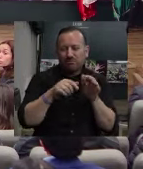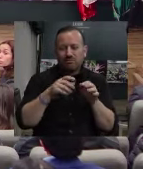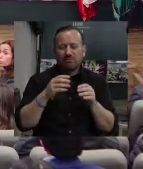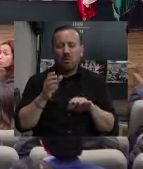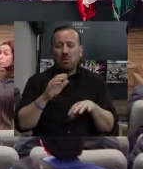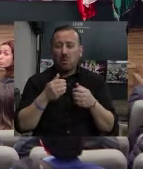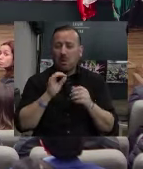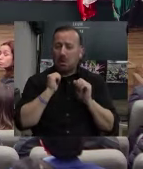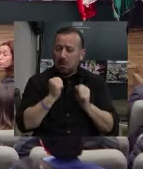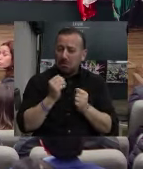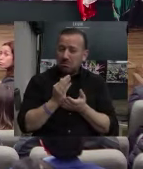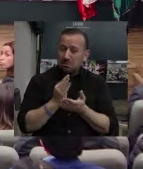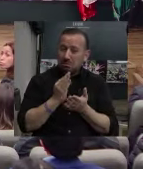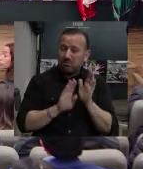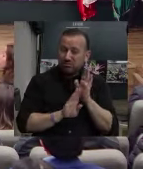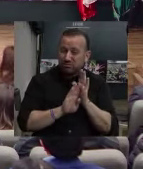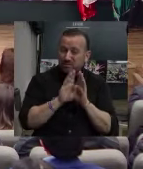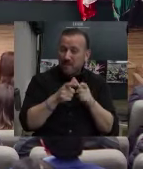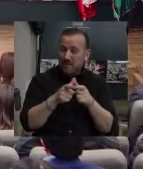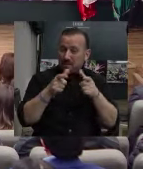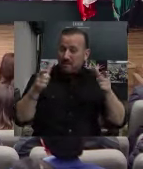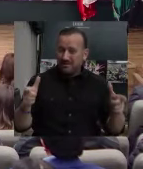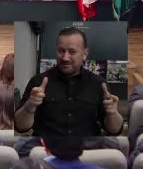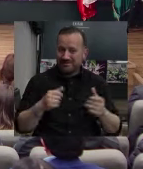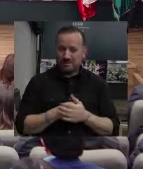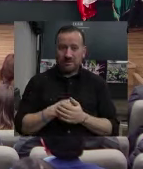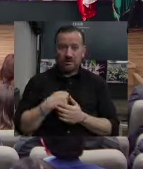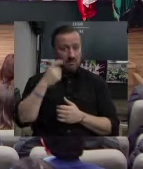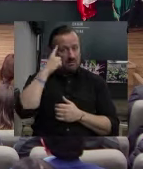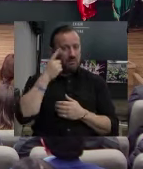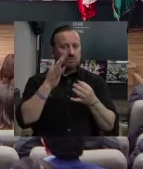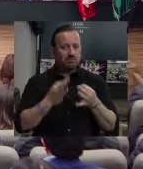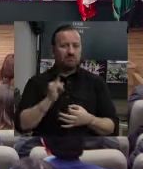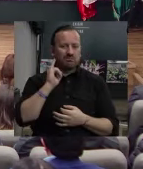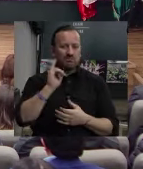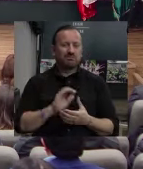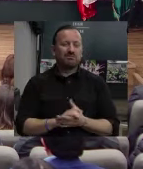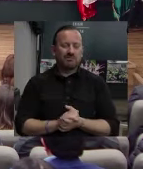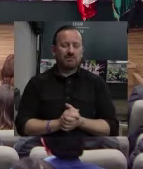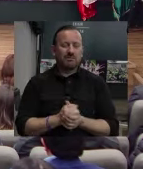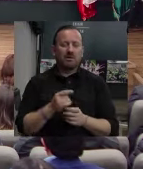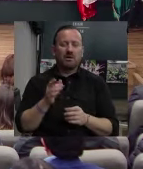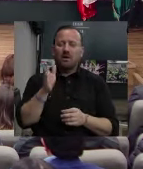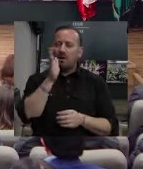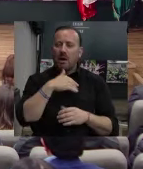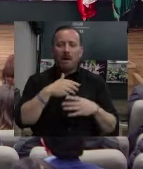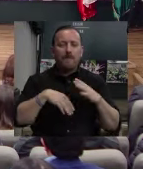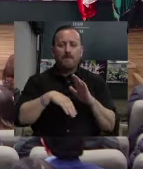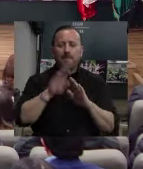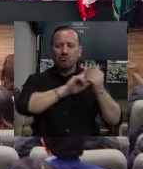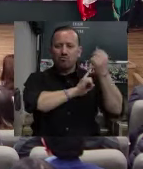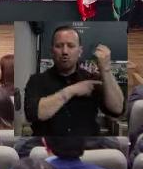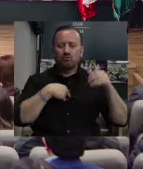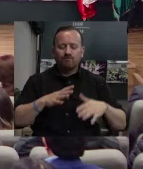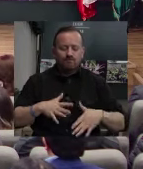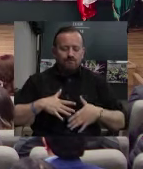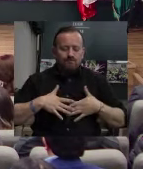surgir en un futuro como algo más grande creo y estoy seguro no hay nada más poderoso que el espíritu